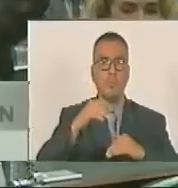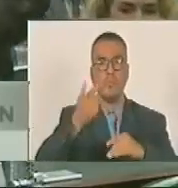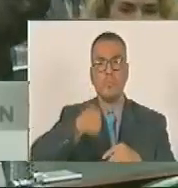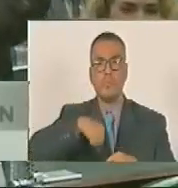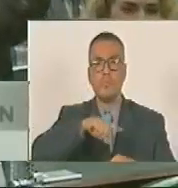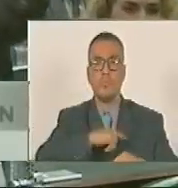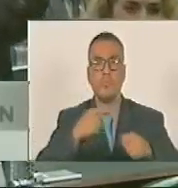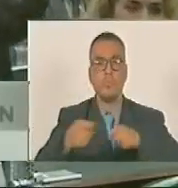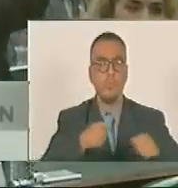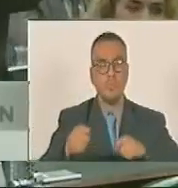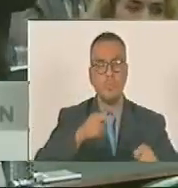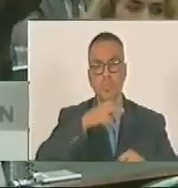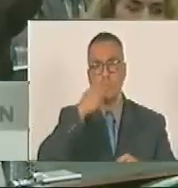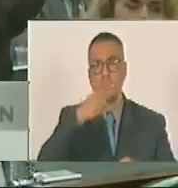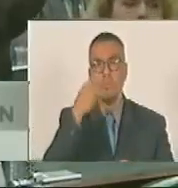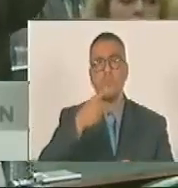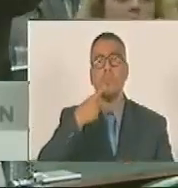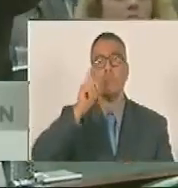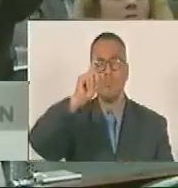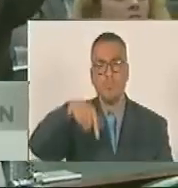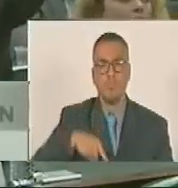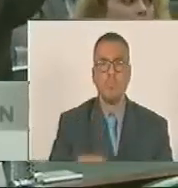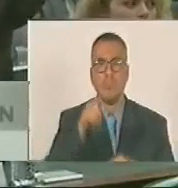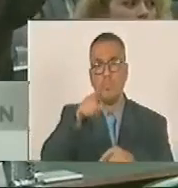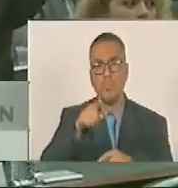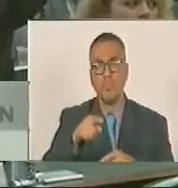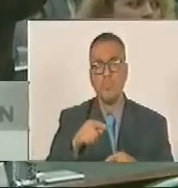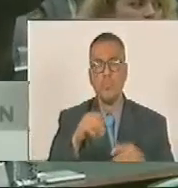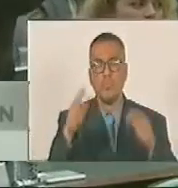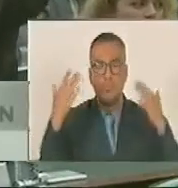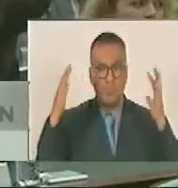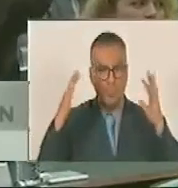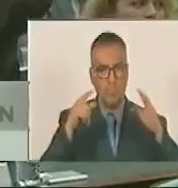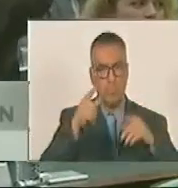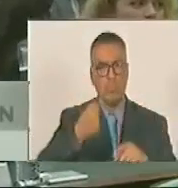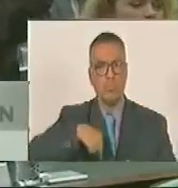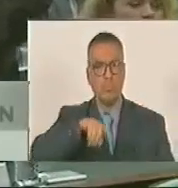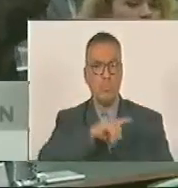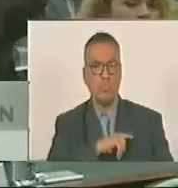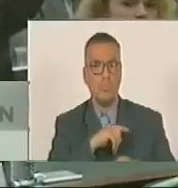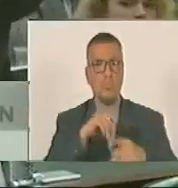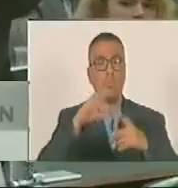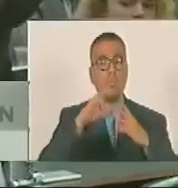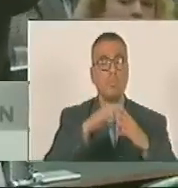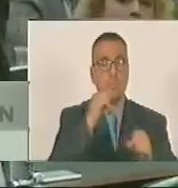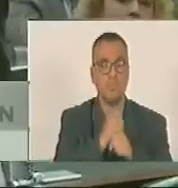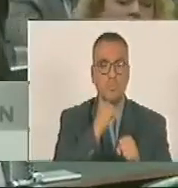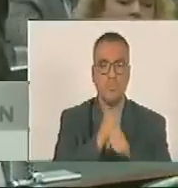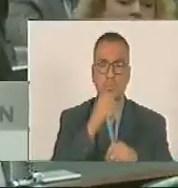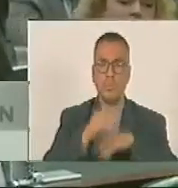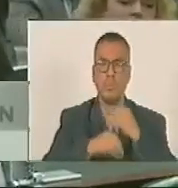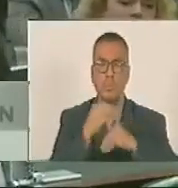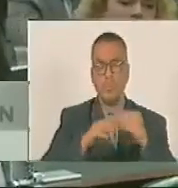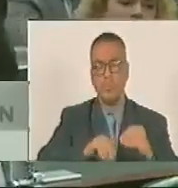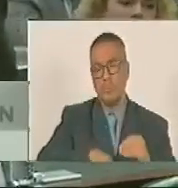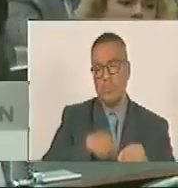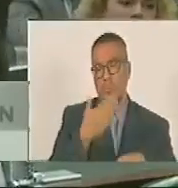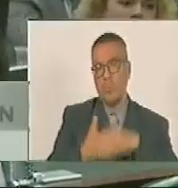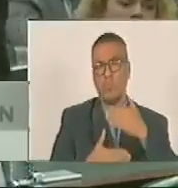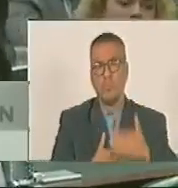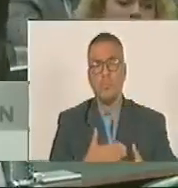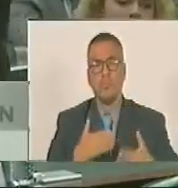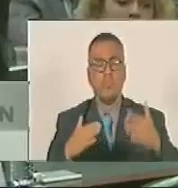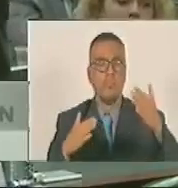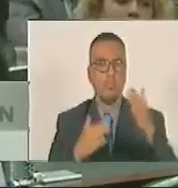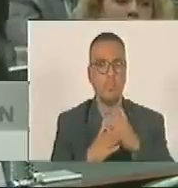nuestra actividad parlamentaria, pero también, y en eso hay que aplaudir a nuestra Cancillería, de cómo ha avanzado en